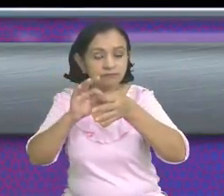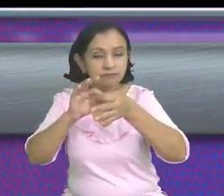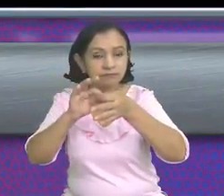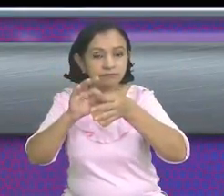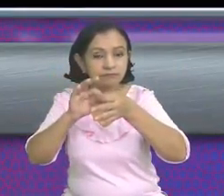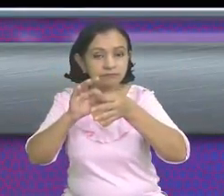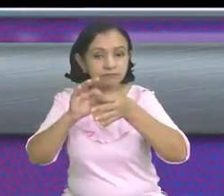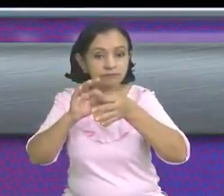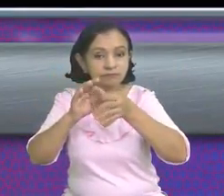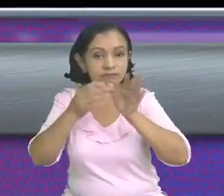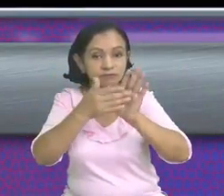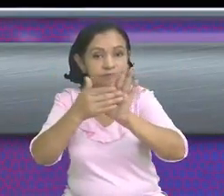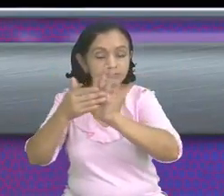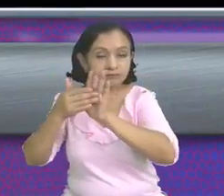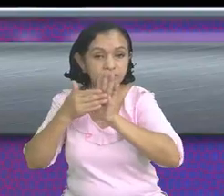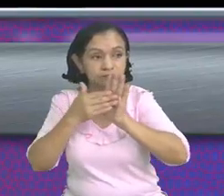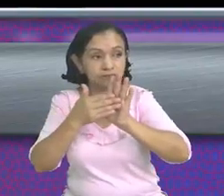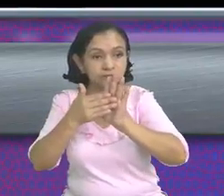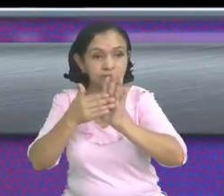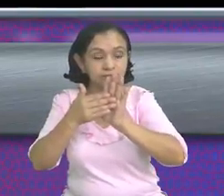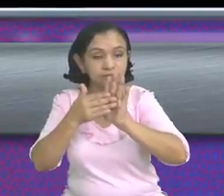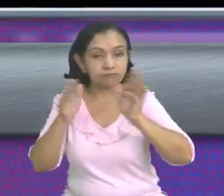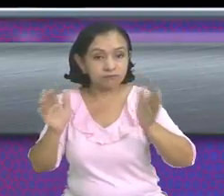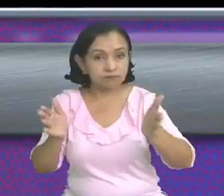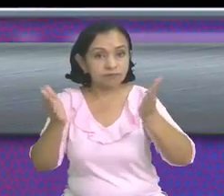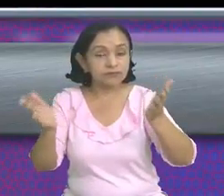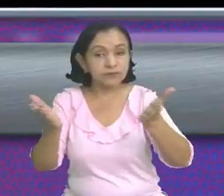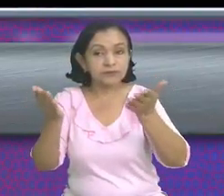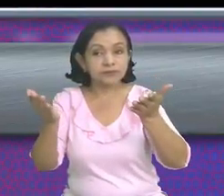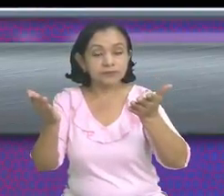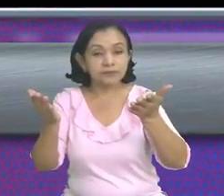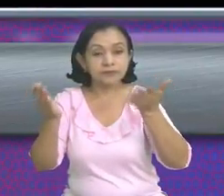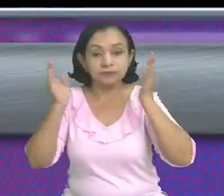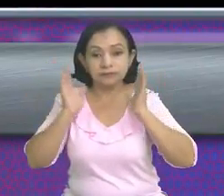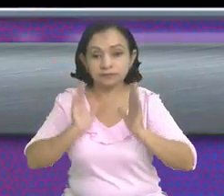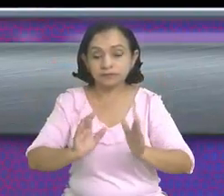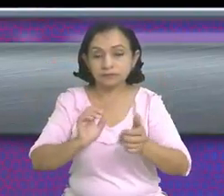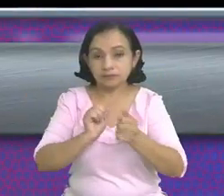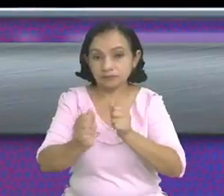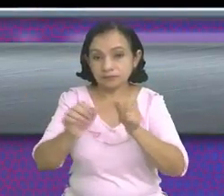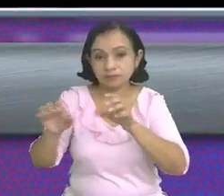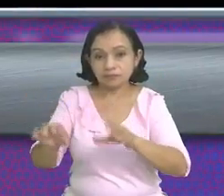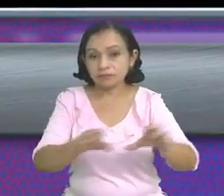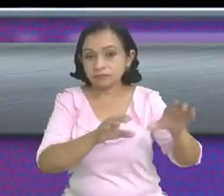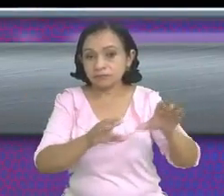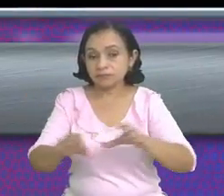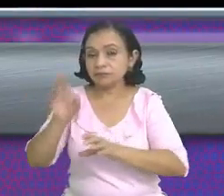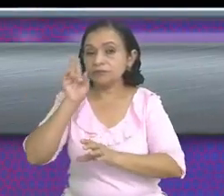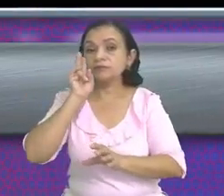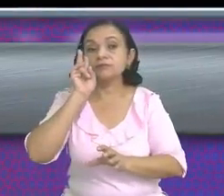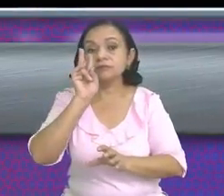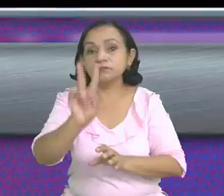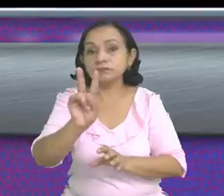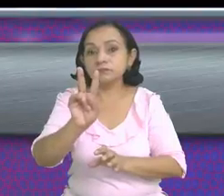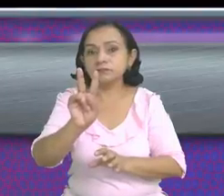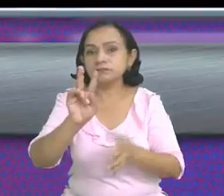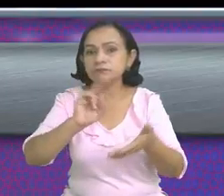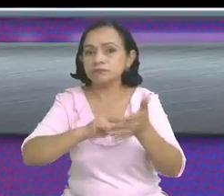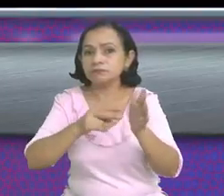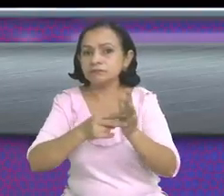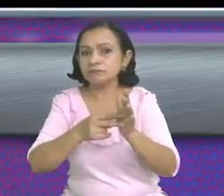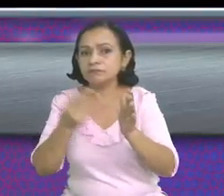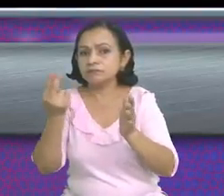tengamos que promover el autocuido y promovamos también el ejercicio físico y la actividad, tenemos que ver con qué sentido, cómo